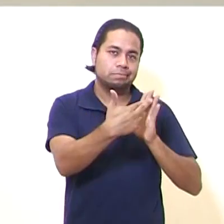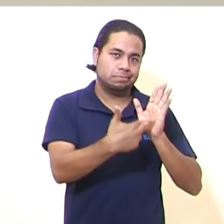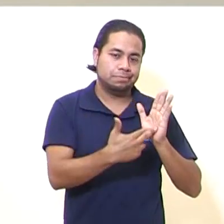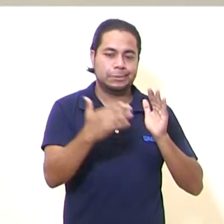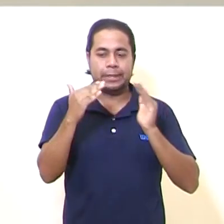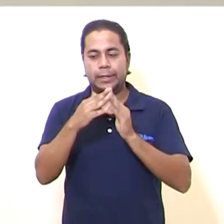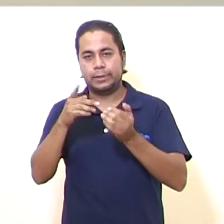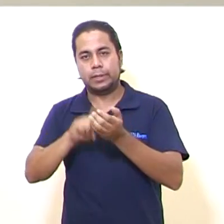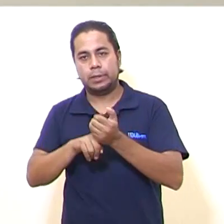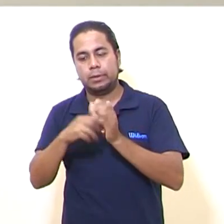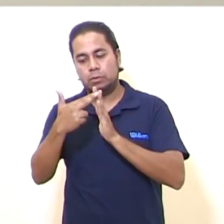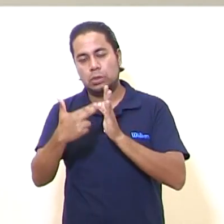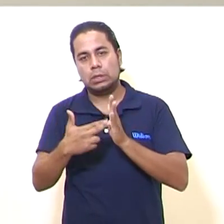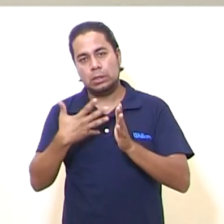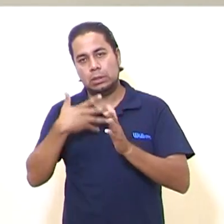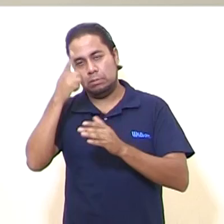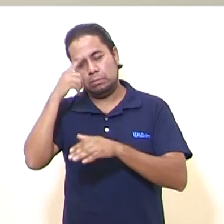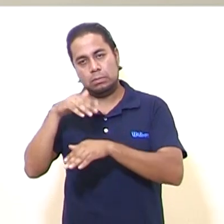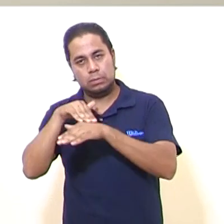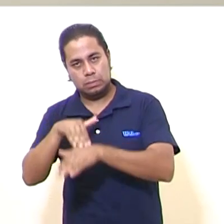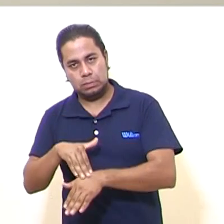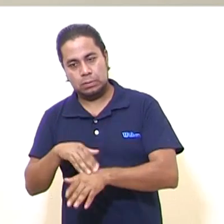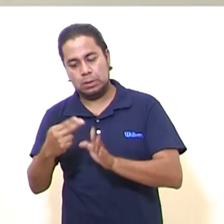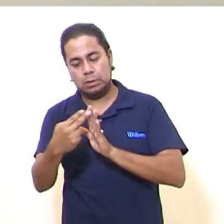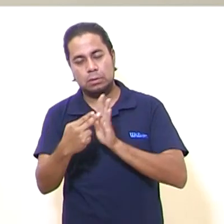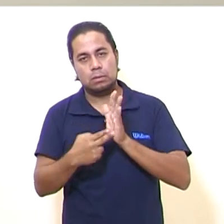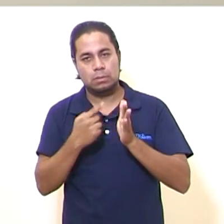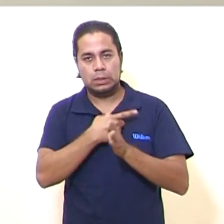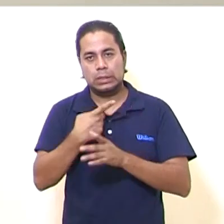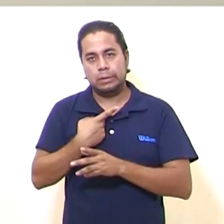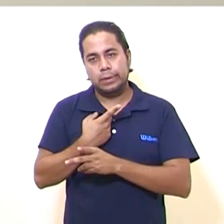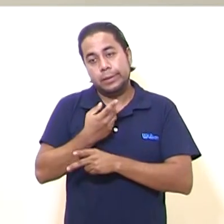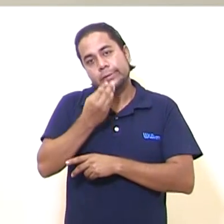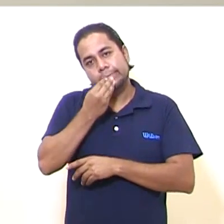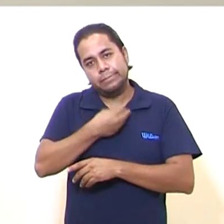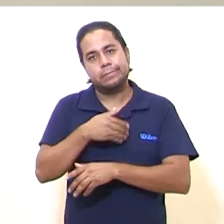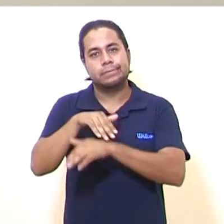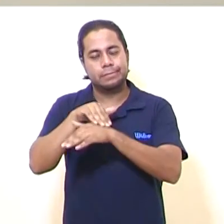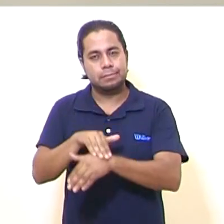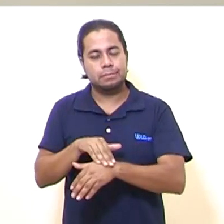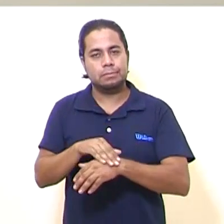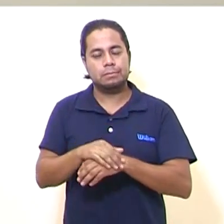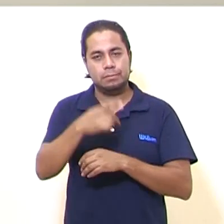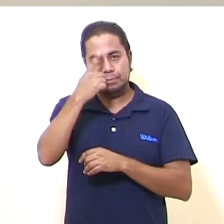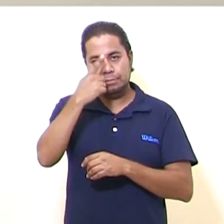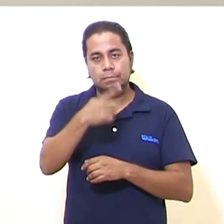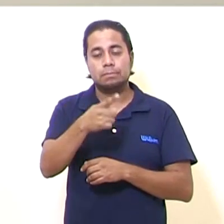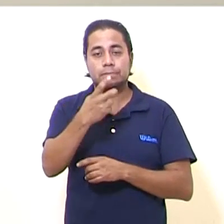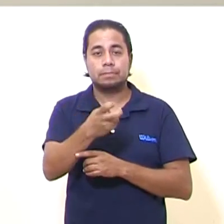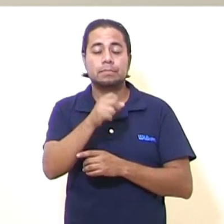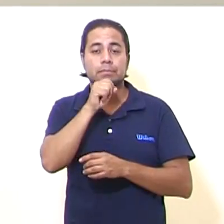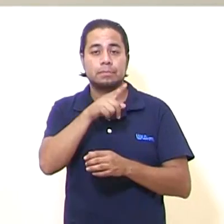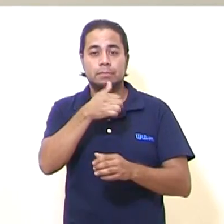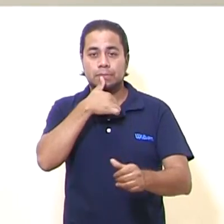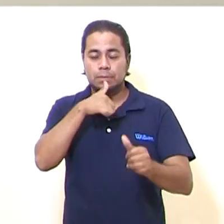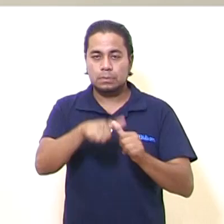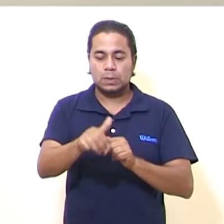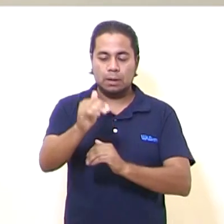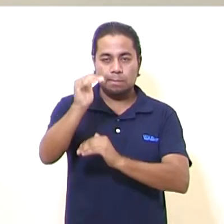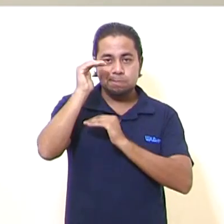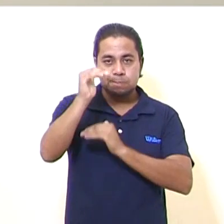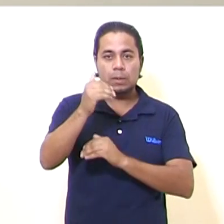casa existen reglas también y hay normas que tenemos que respetar. Para ello, las letras mayúsculas